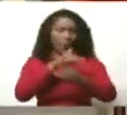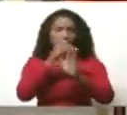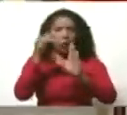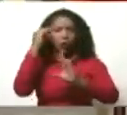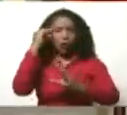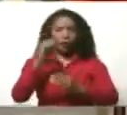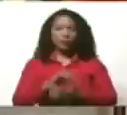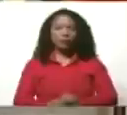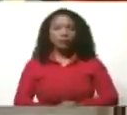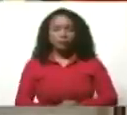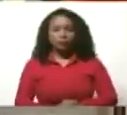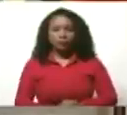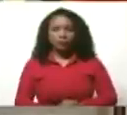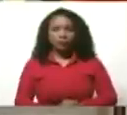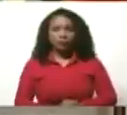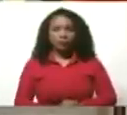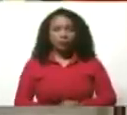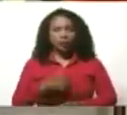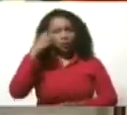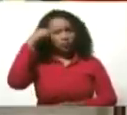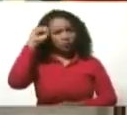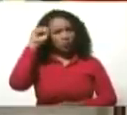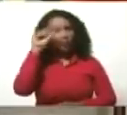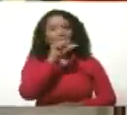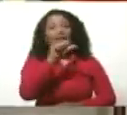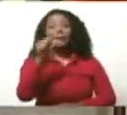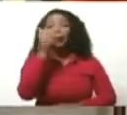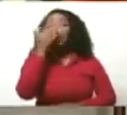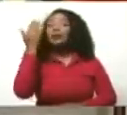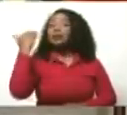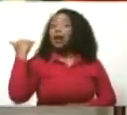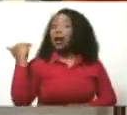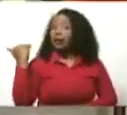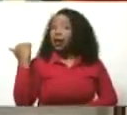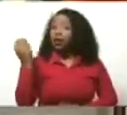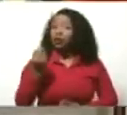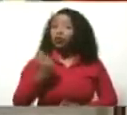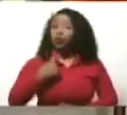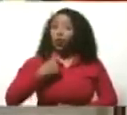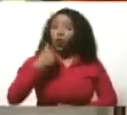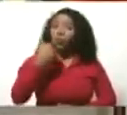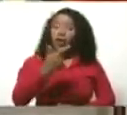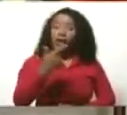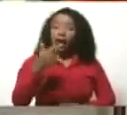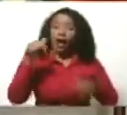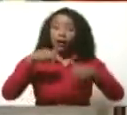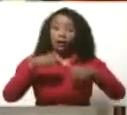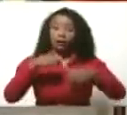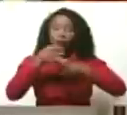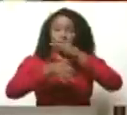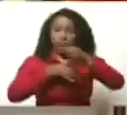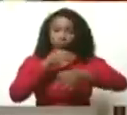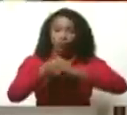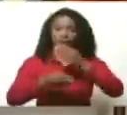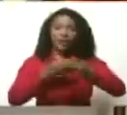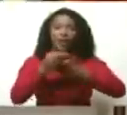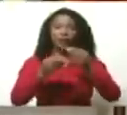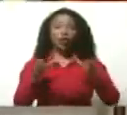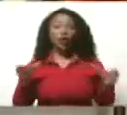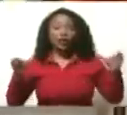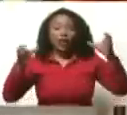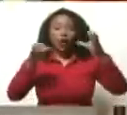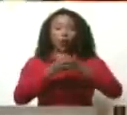está viendo, recordar que la semana pasada, tal como lo dije en esta introducción, se realizó la audiencia